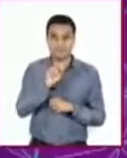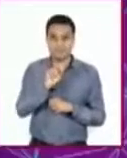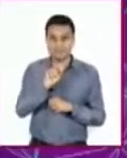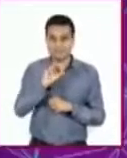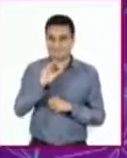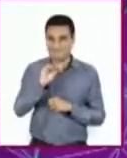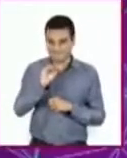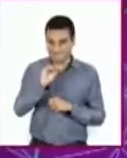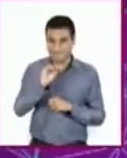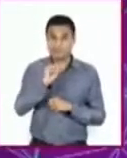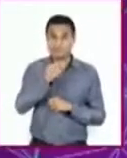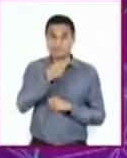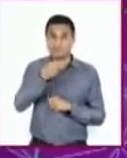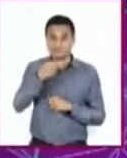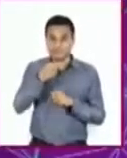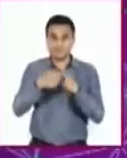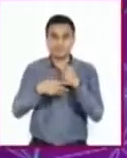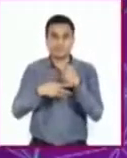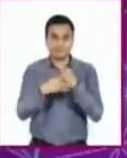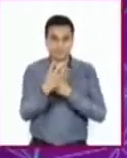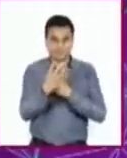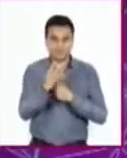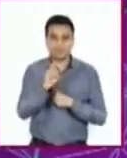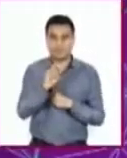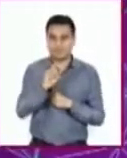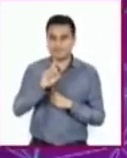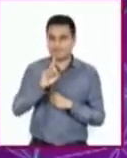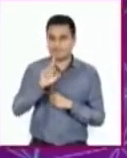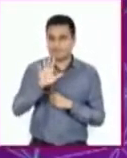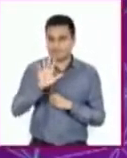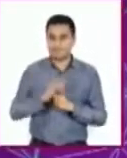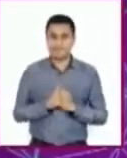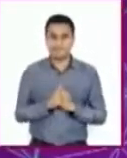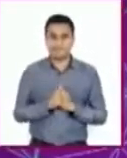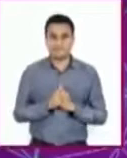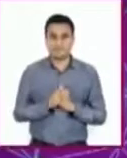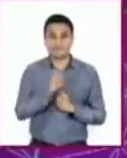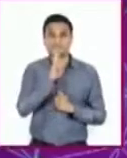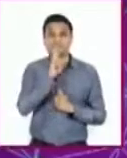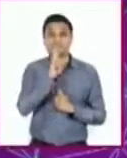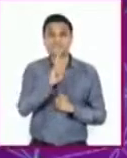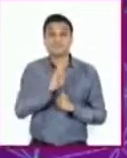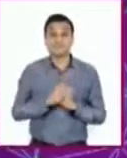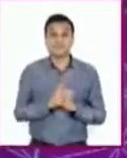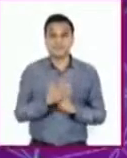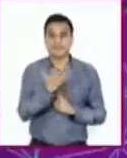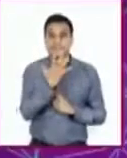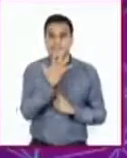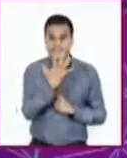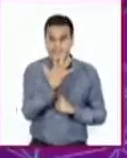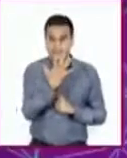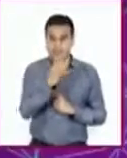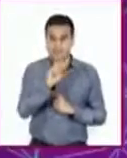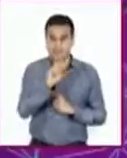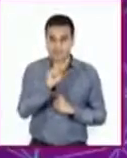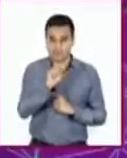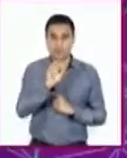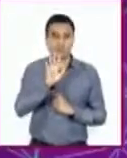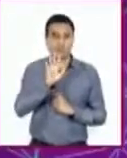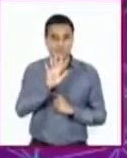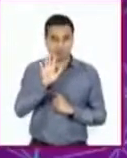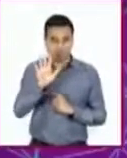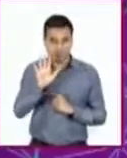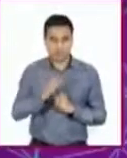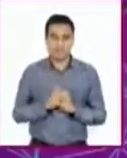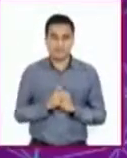centésimos menos 14 enteros 35 centésimos es igual a 5 enteros 55